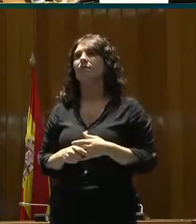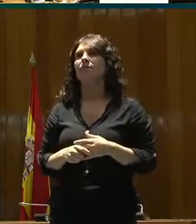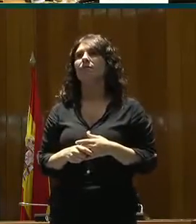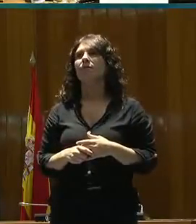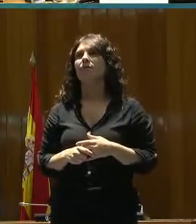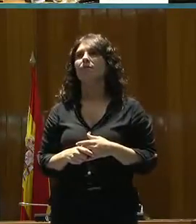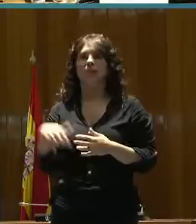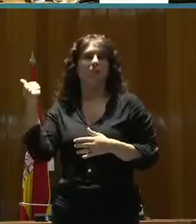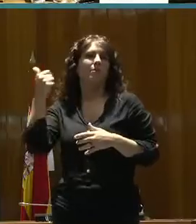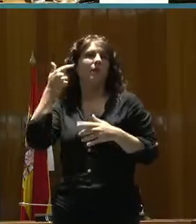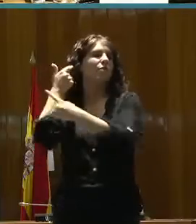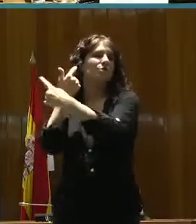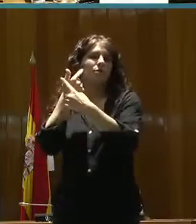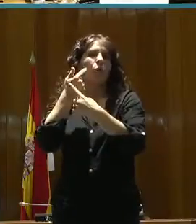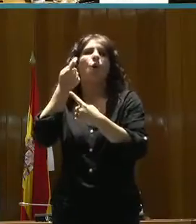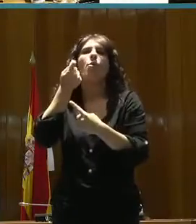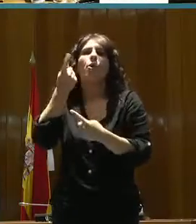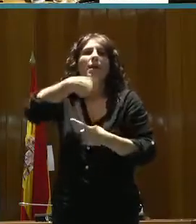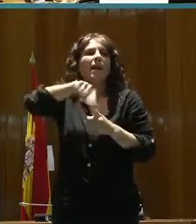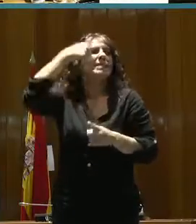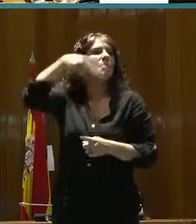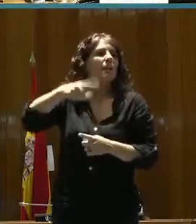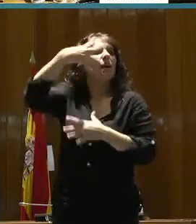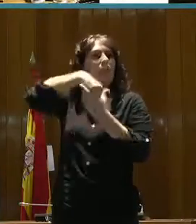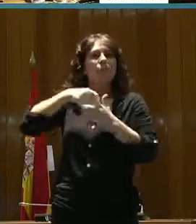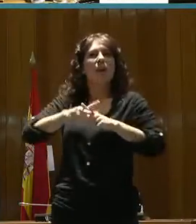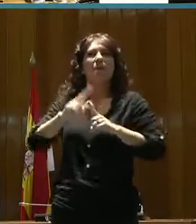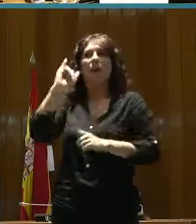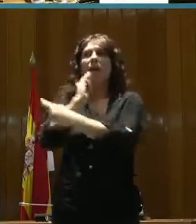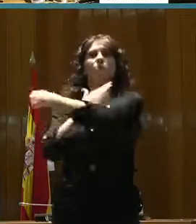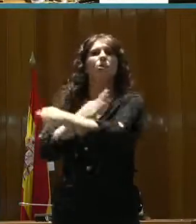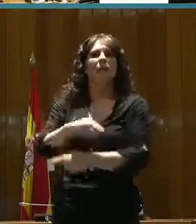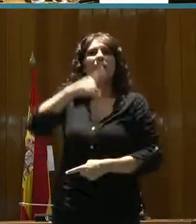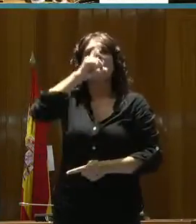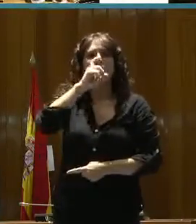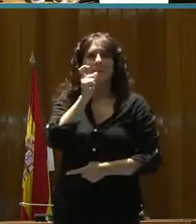la funcionalidad de un glosario que incorpora también esta herramienta.